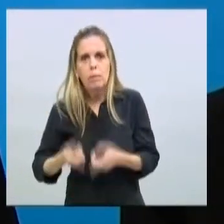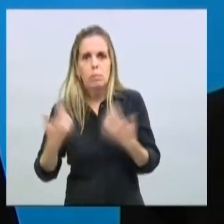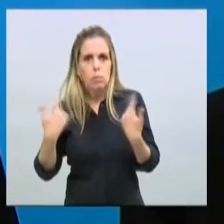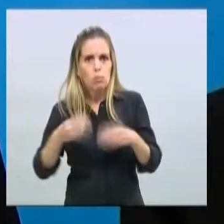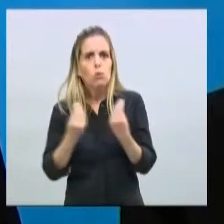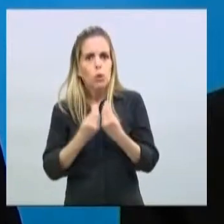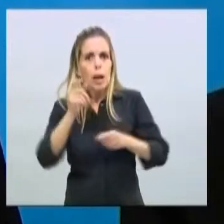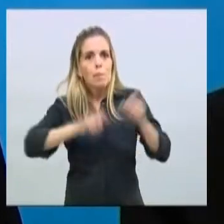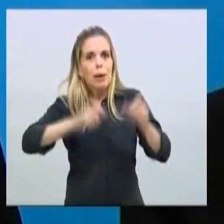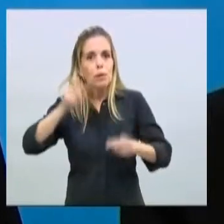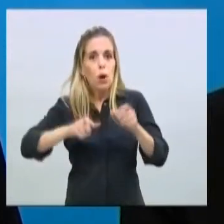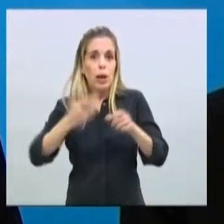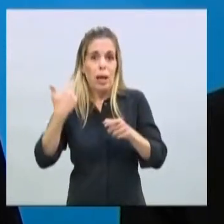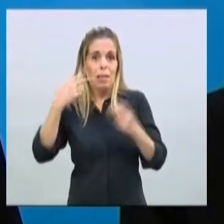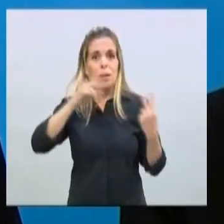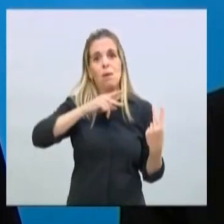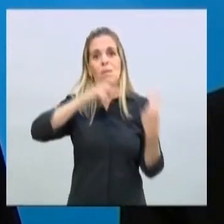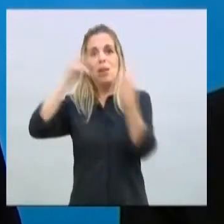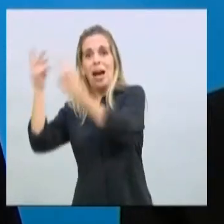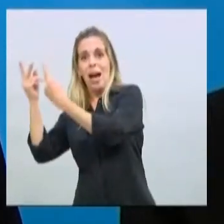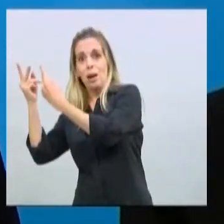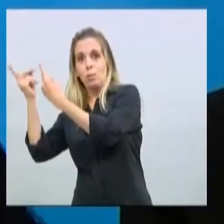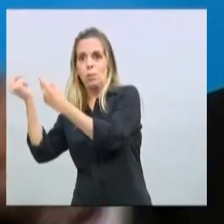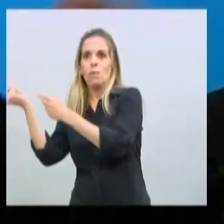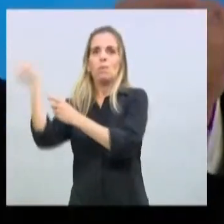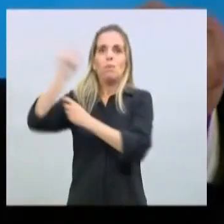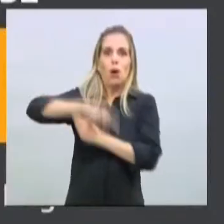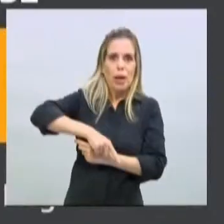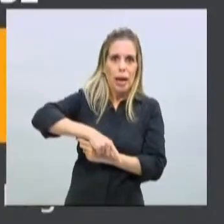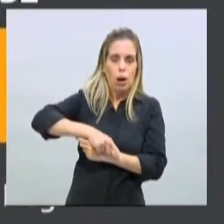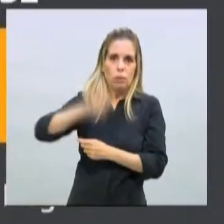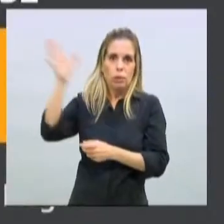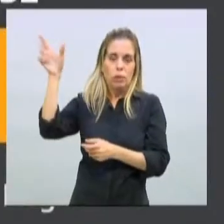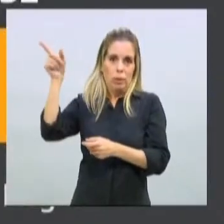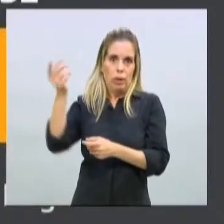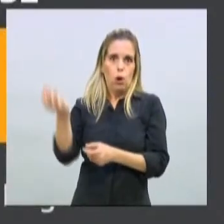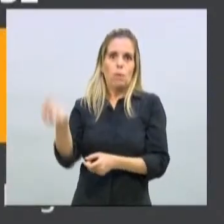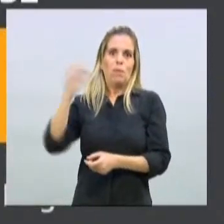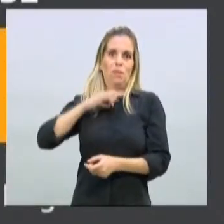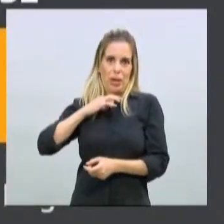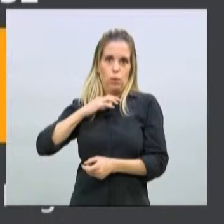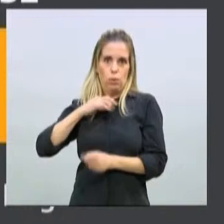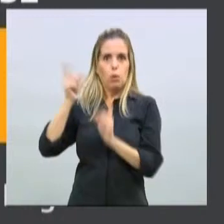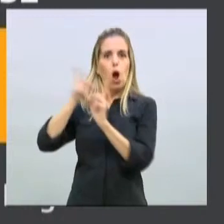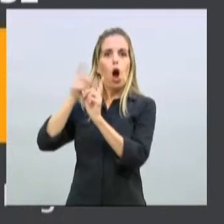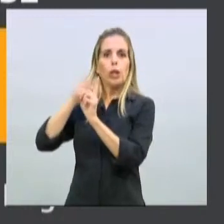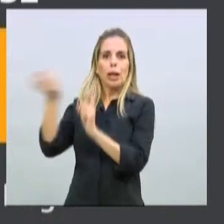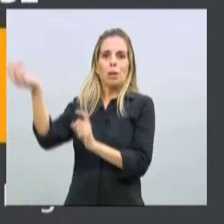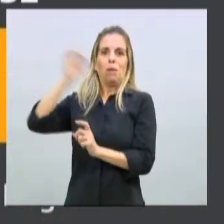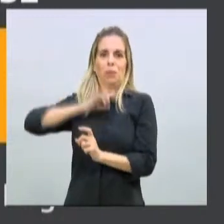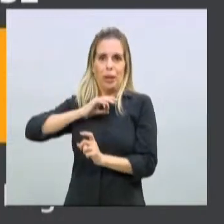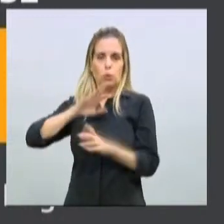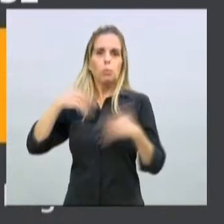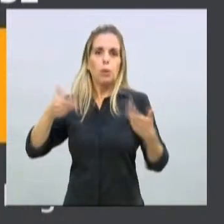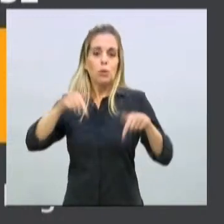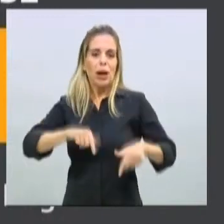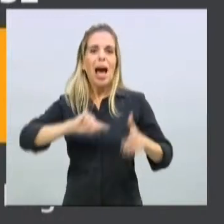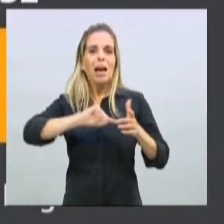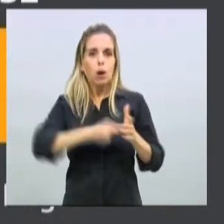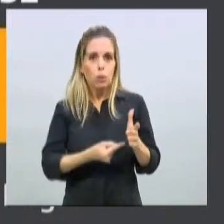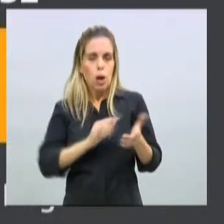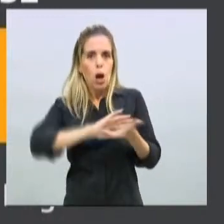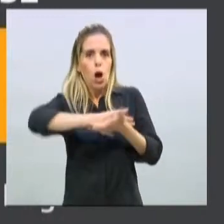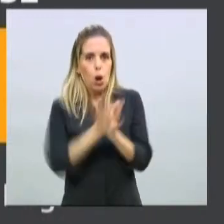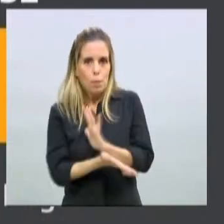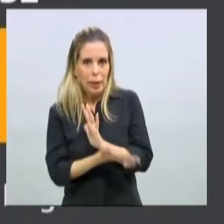que regresaron al país infectados. Eso explica que al AMBA le cueste lo que le está costando. Porque si ustedes